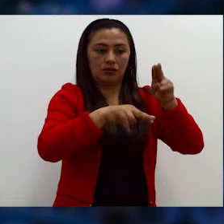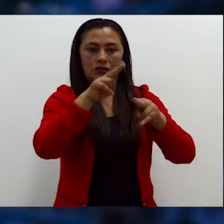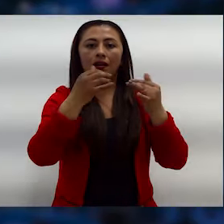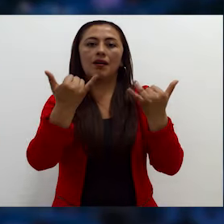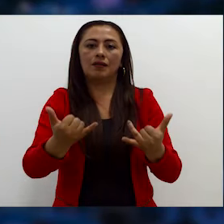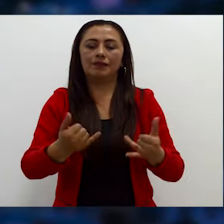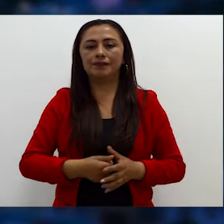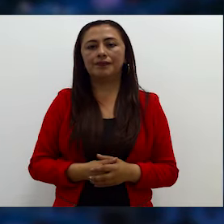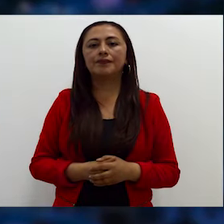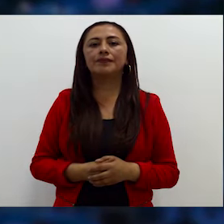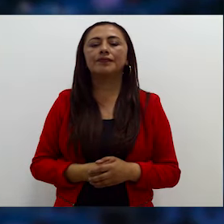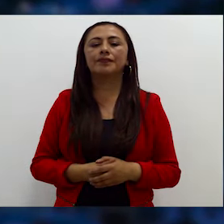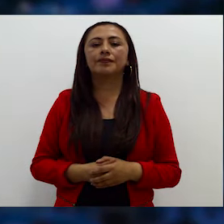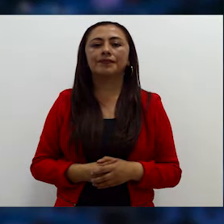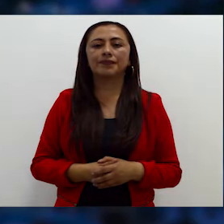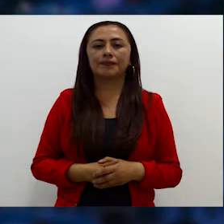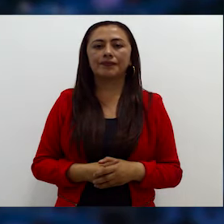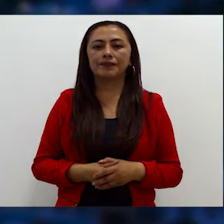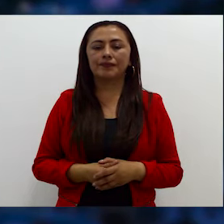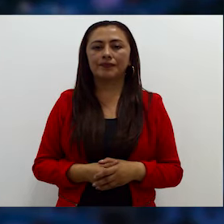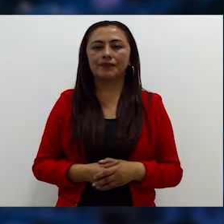contratación.